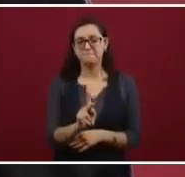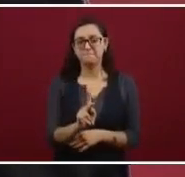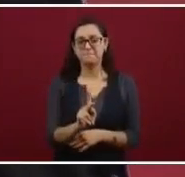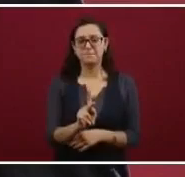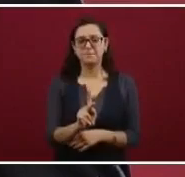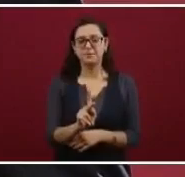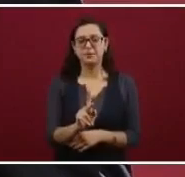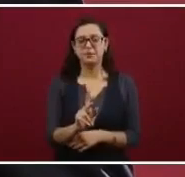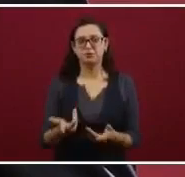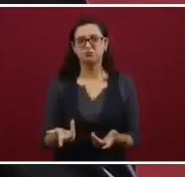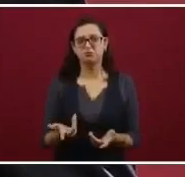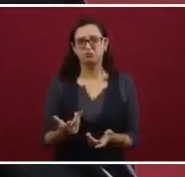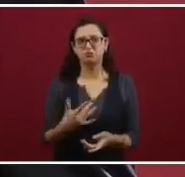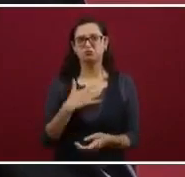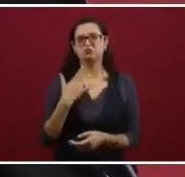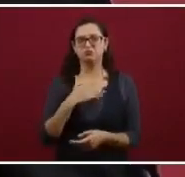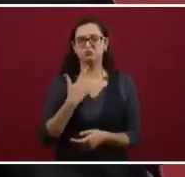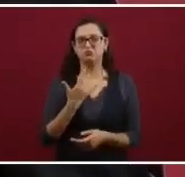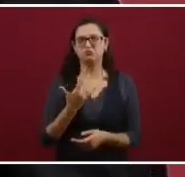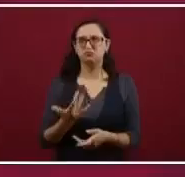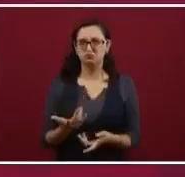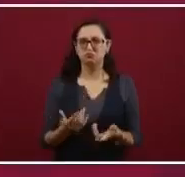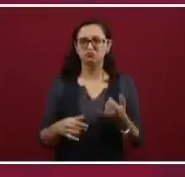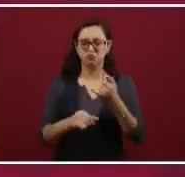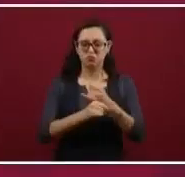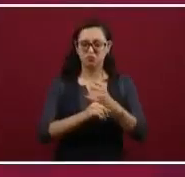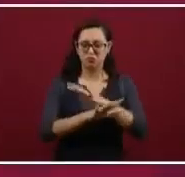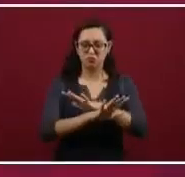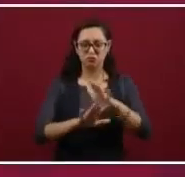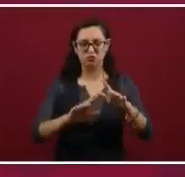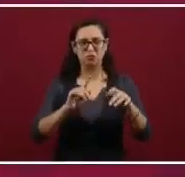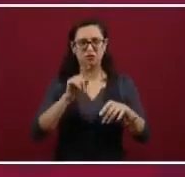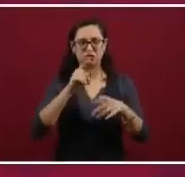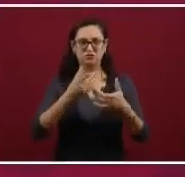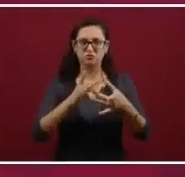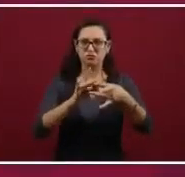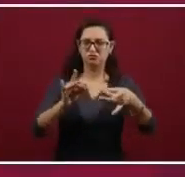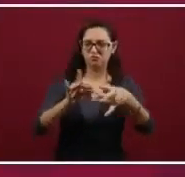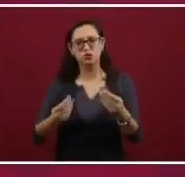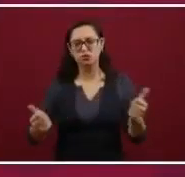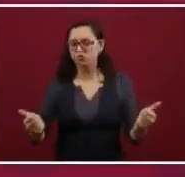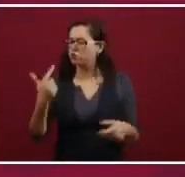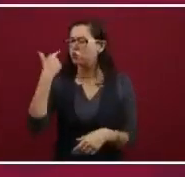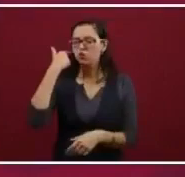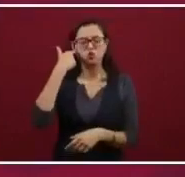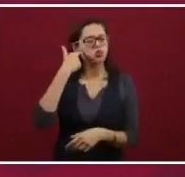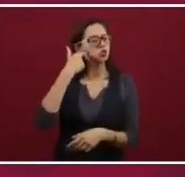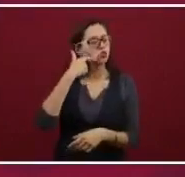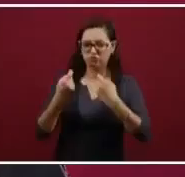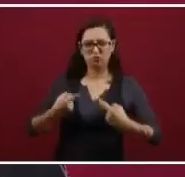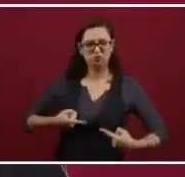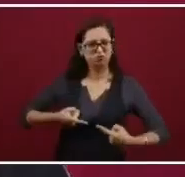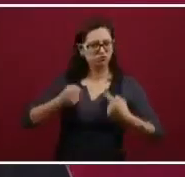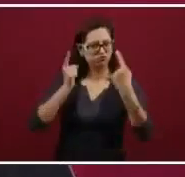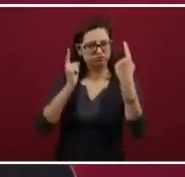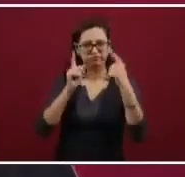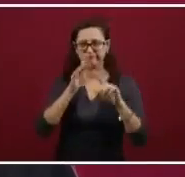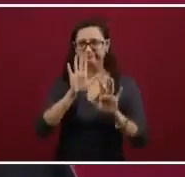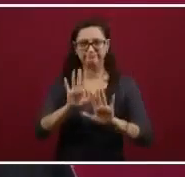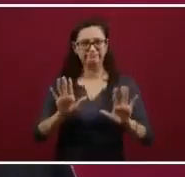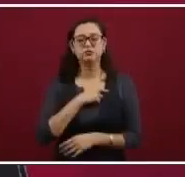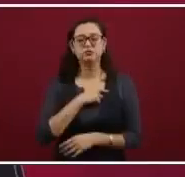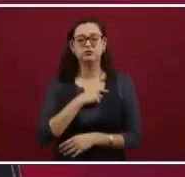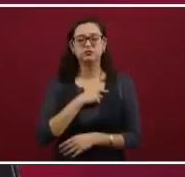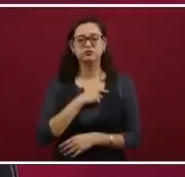esta información se ayude. Nosotros no queremos la confrontación, lo repetimos. Nosotros